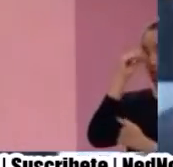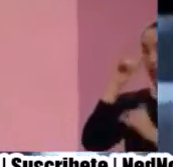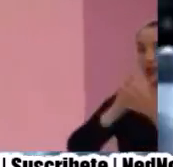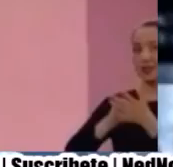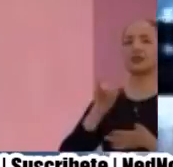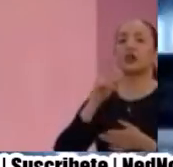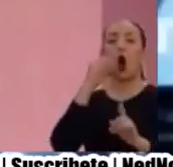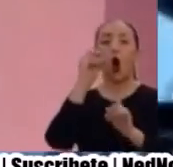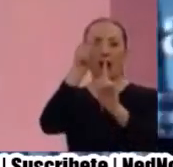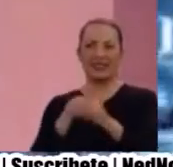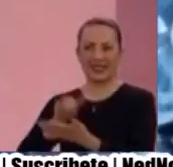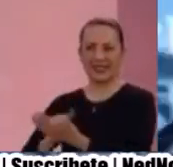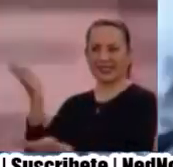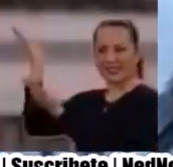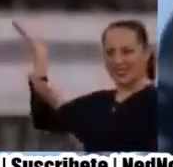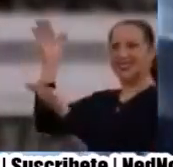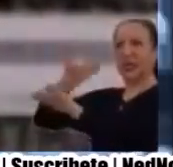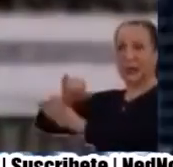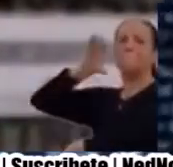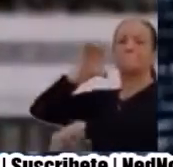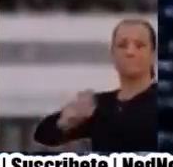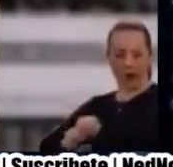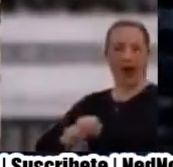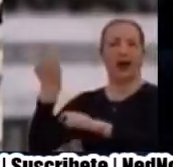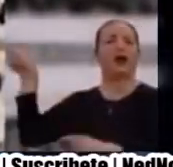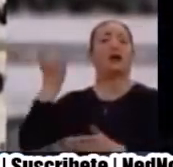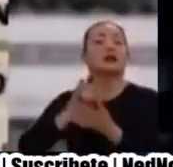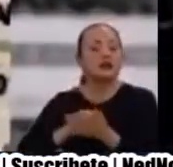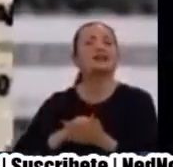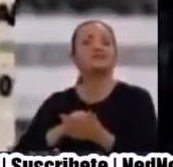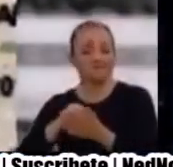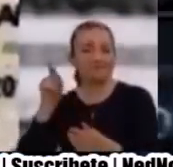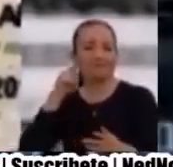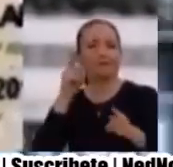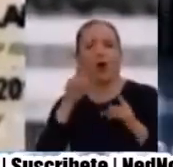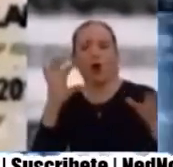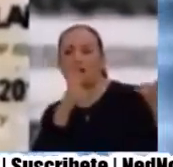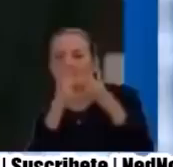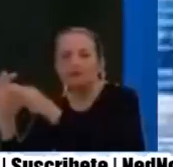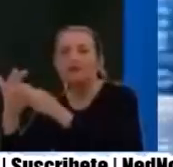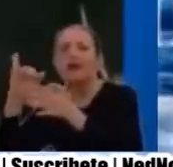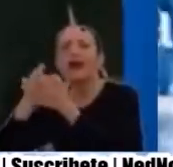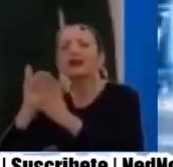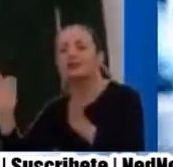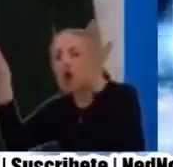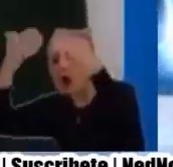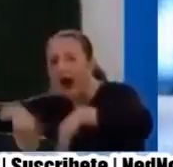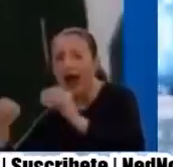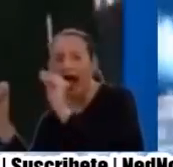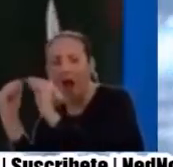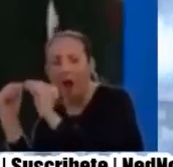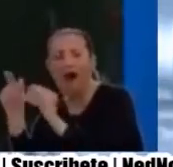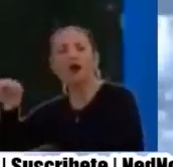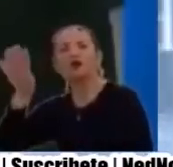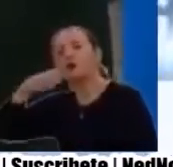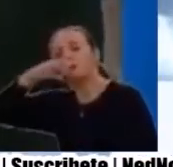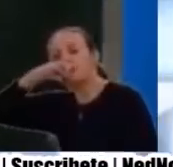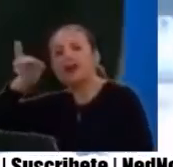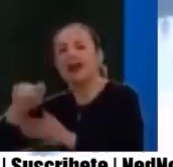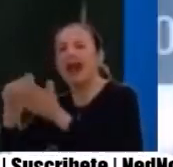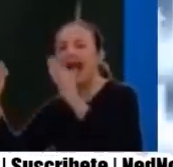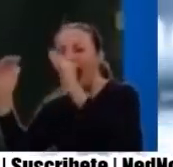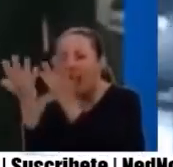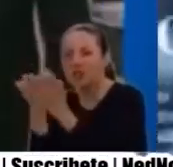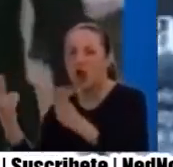corte un recurso en contra de la decisión del gobierno no logran una decisión favorable a los reclamos saab podríá